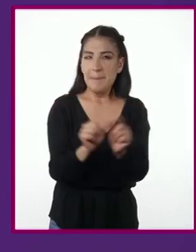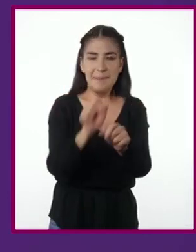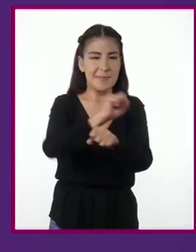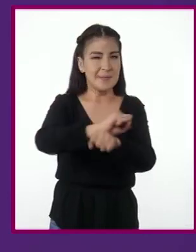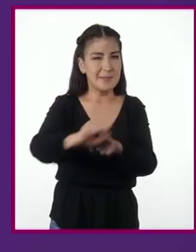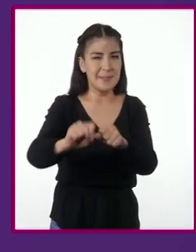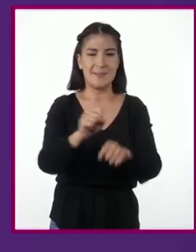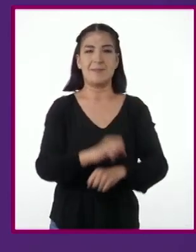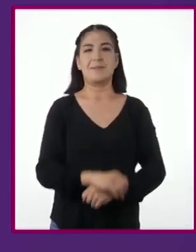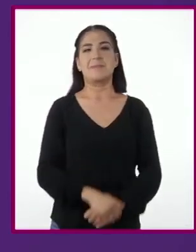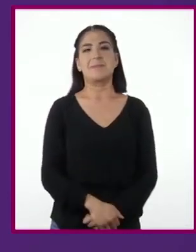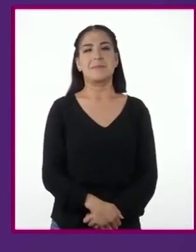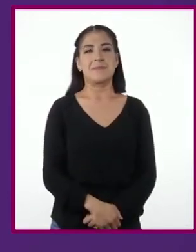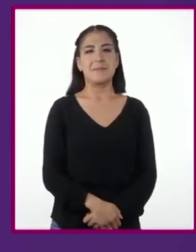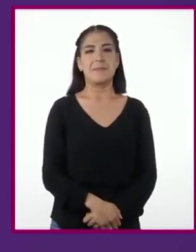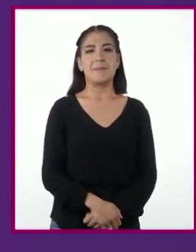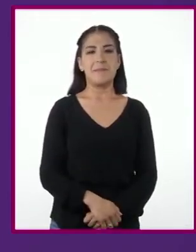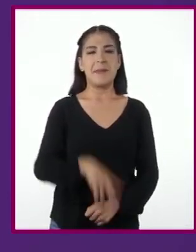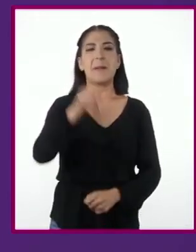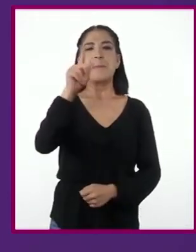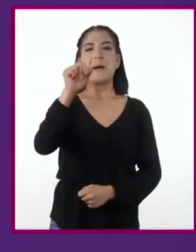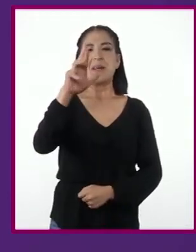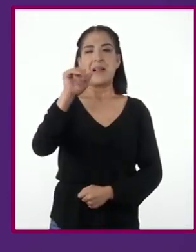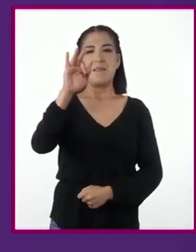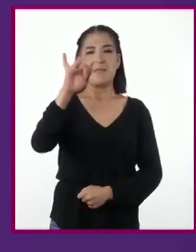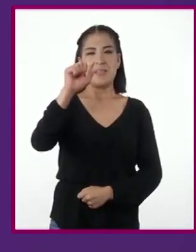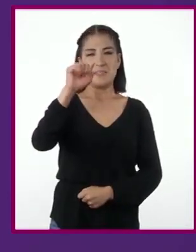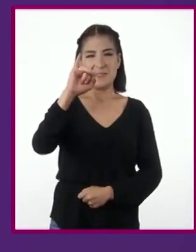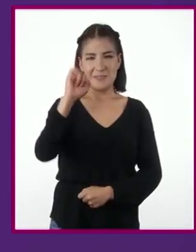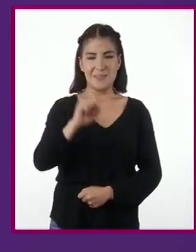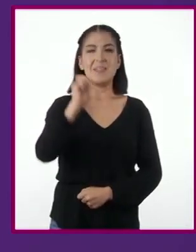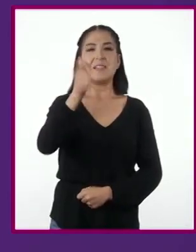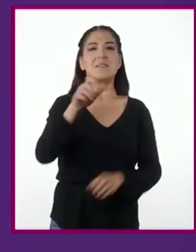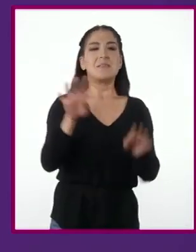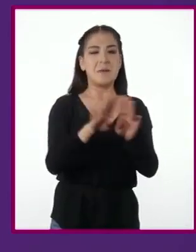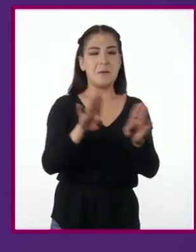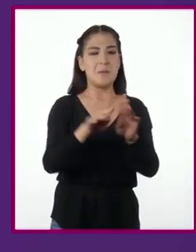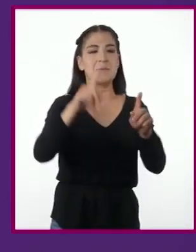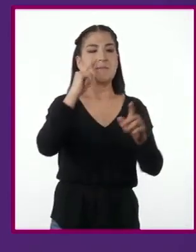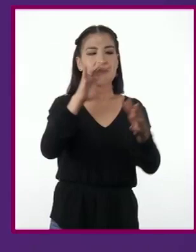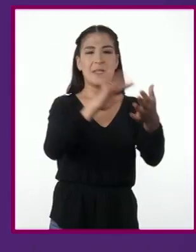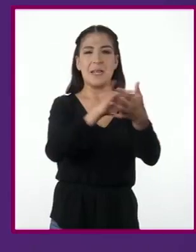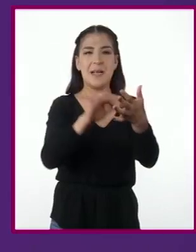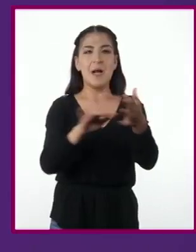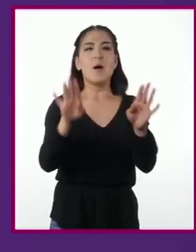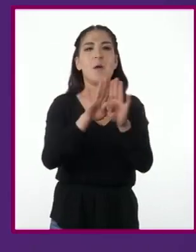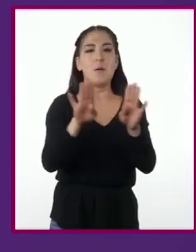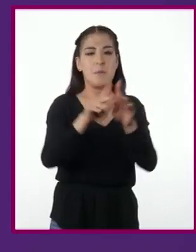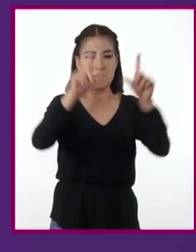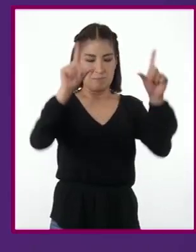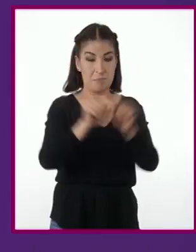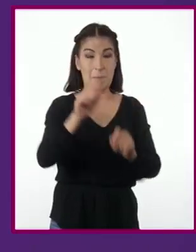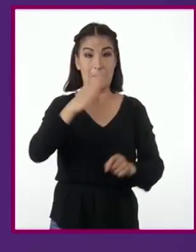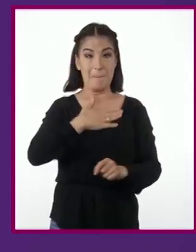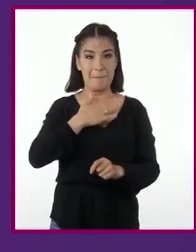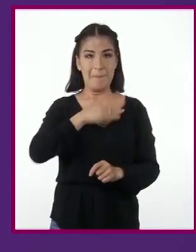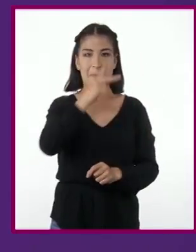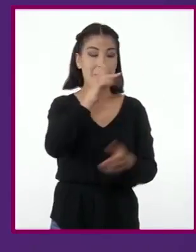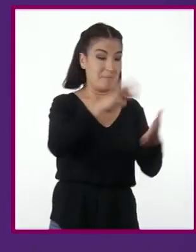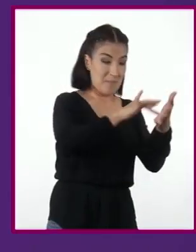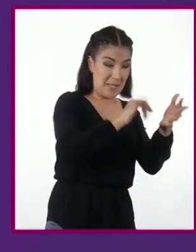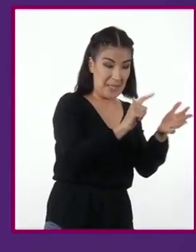clara. La paráfrasis es una interpretación que se hace con nuestras